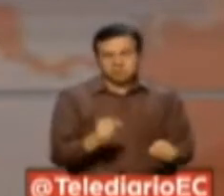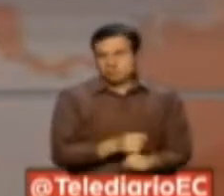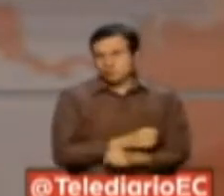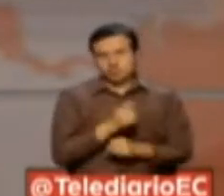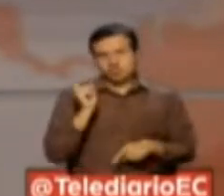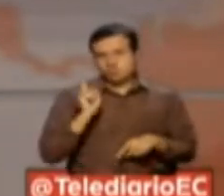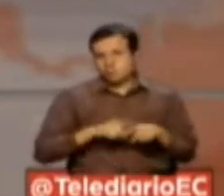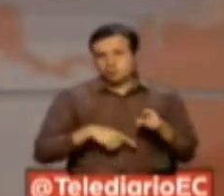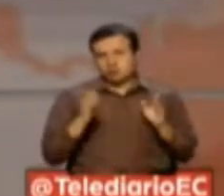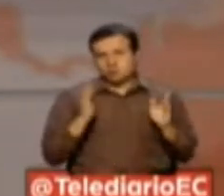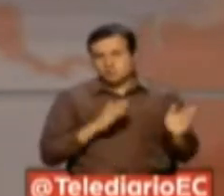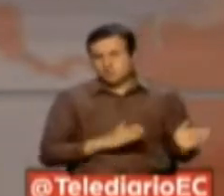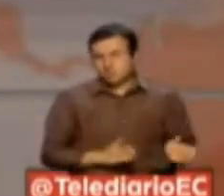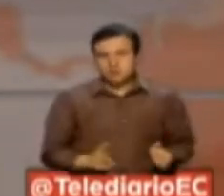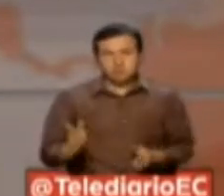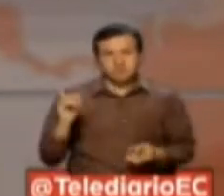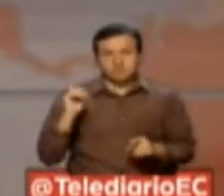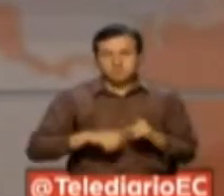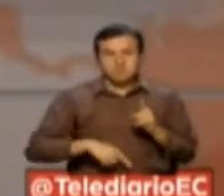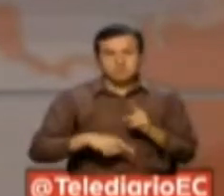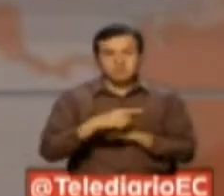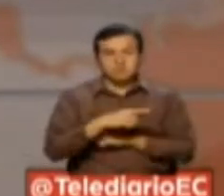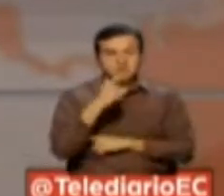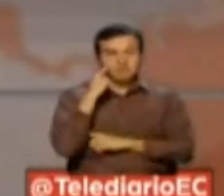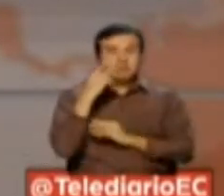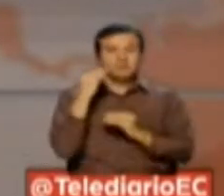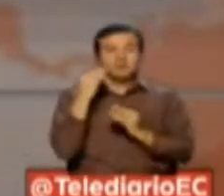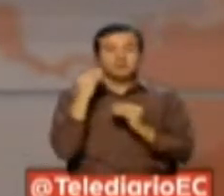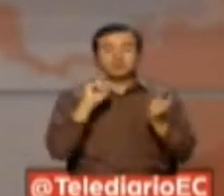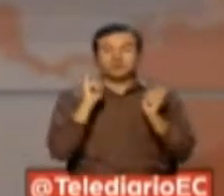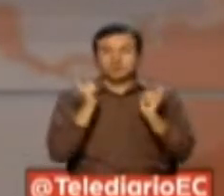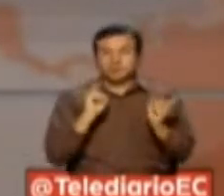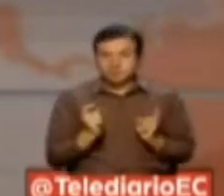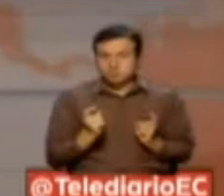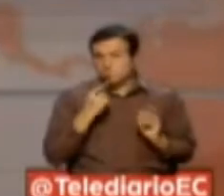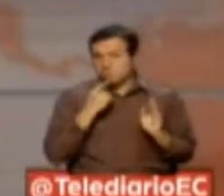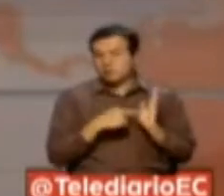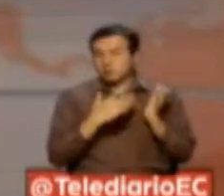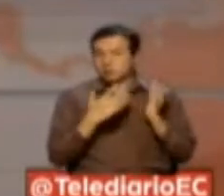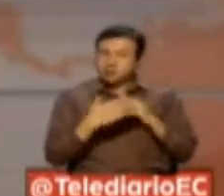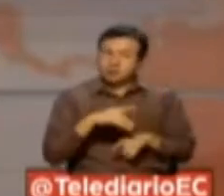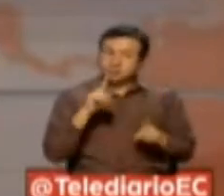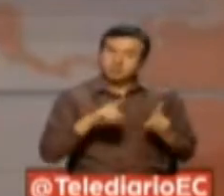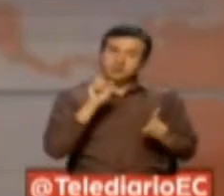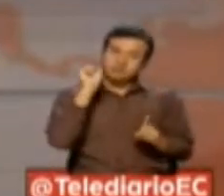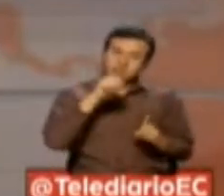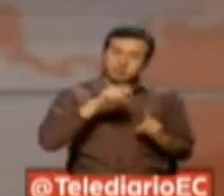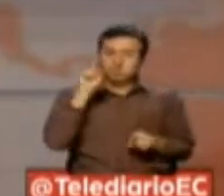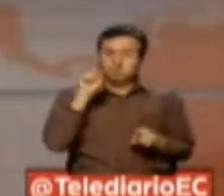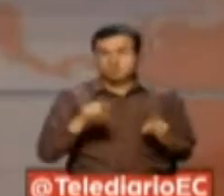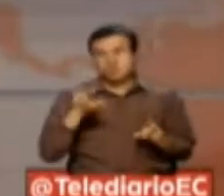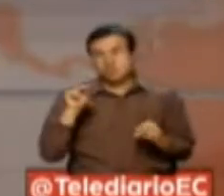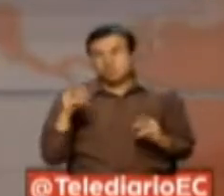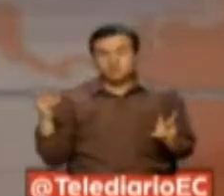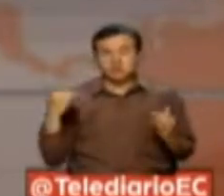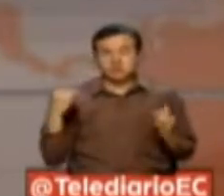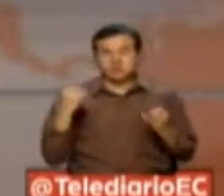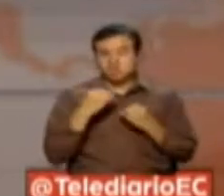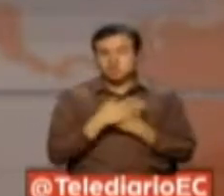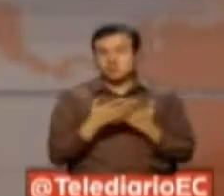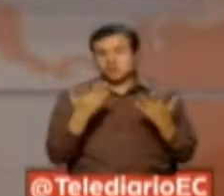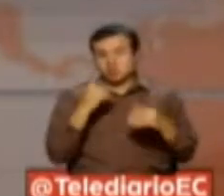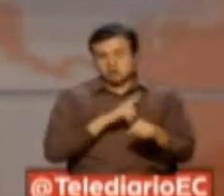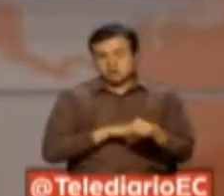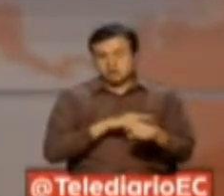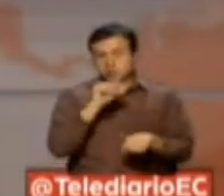no puede planificar y podría haber mucha variación una vez consiguió otra vez lo consigue en este caso y por hacer